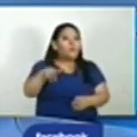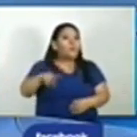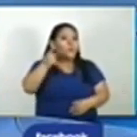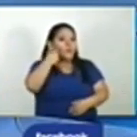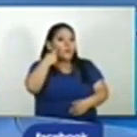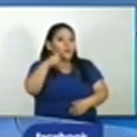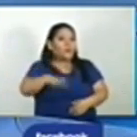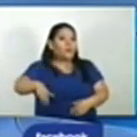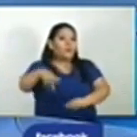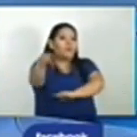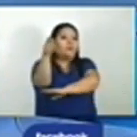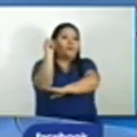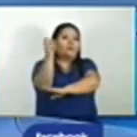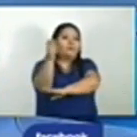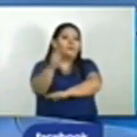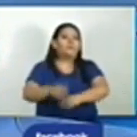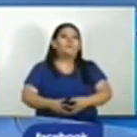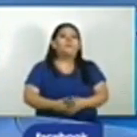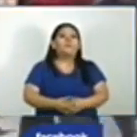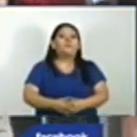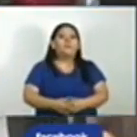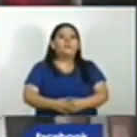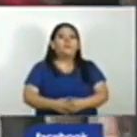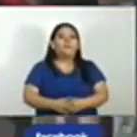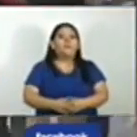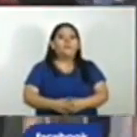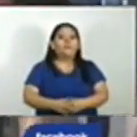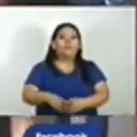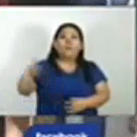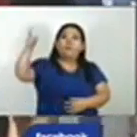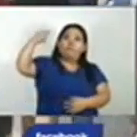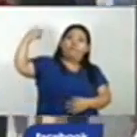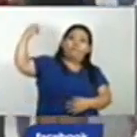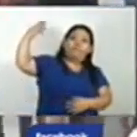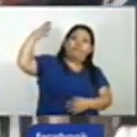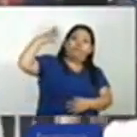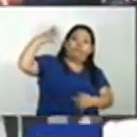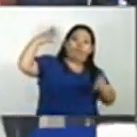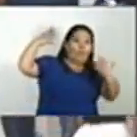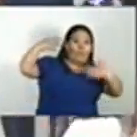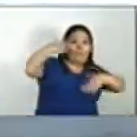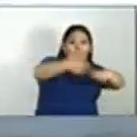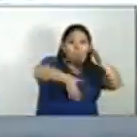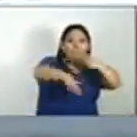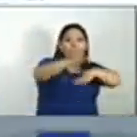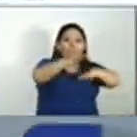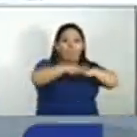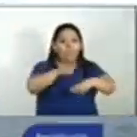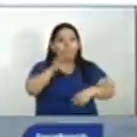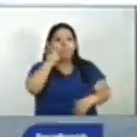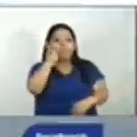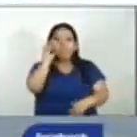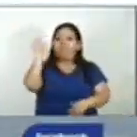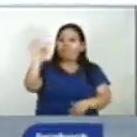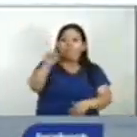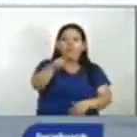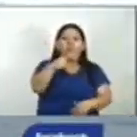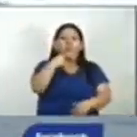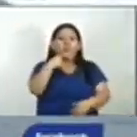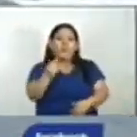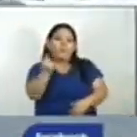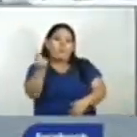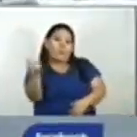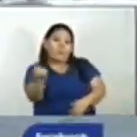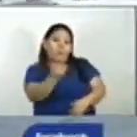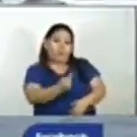ambiente en la zona de la Libertad. Los rayos del sol y el Pacífico salvadoreño fueron testigos de quienes utilizaron el asueto